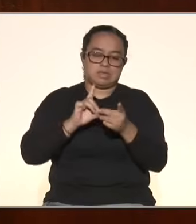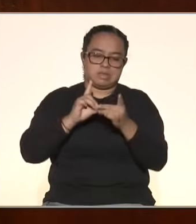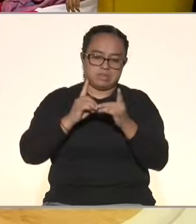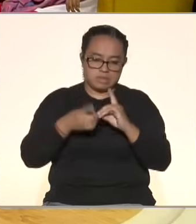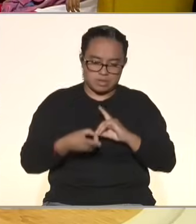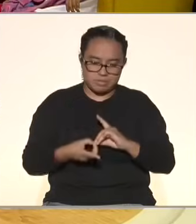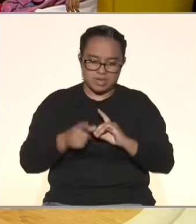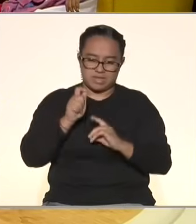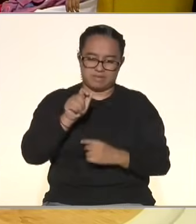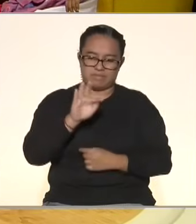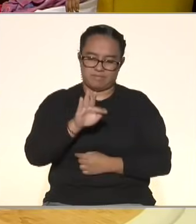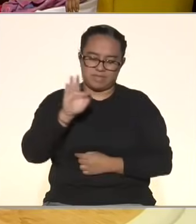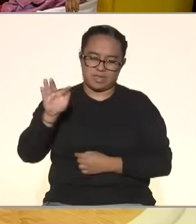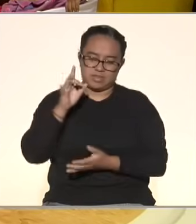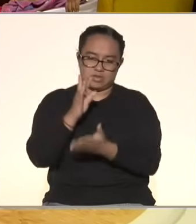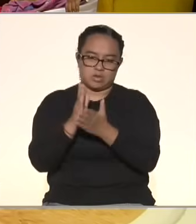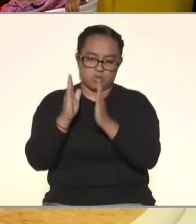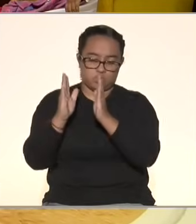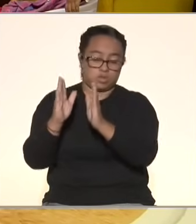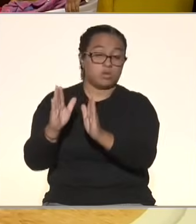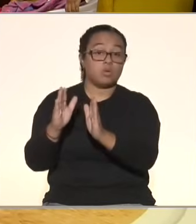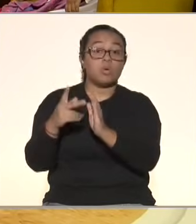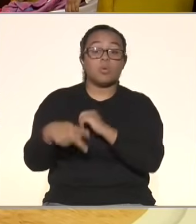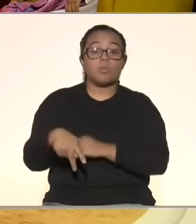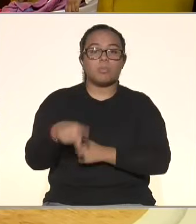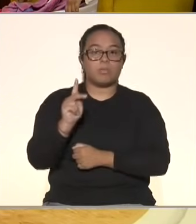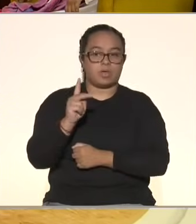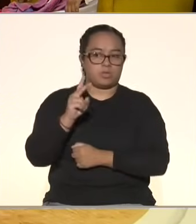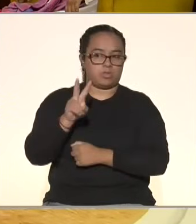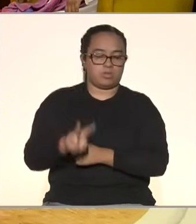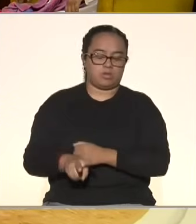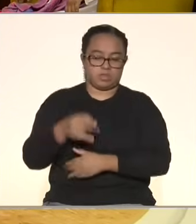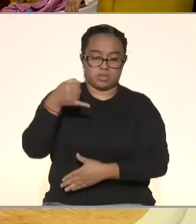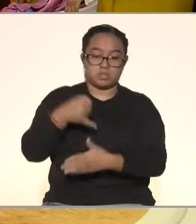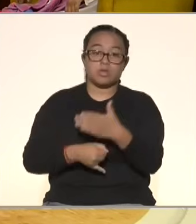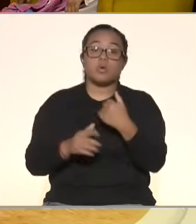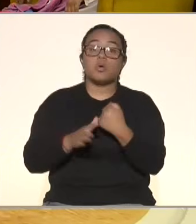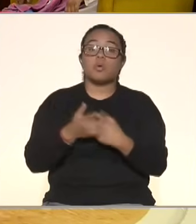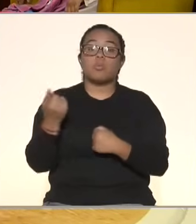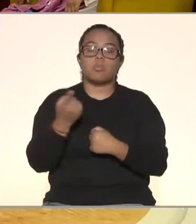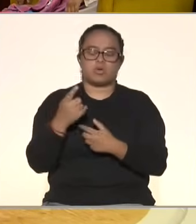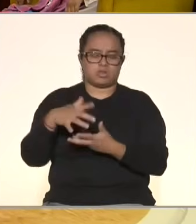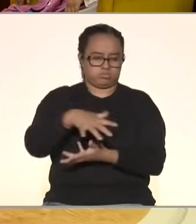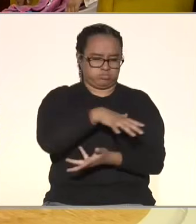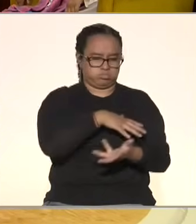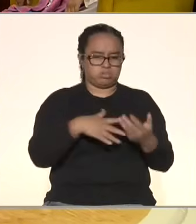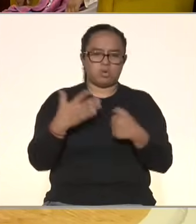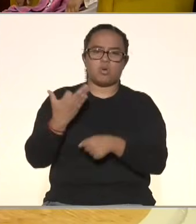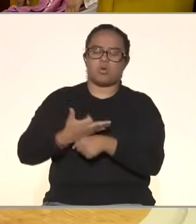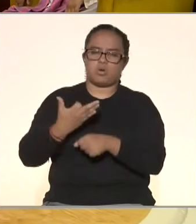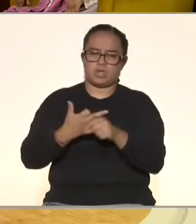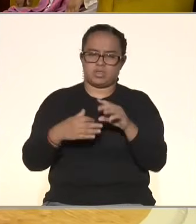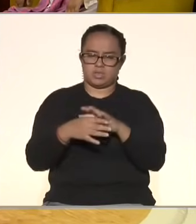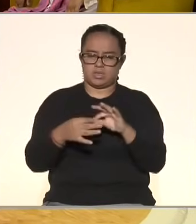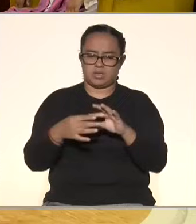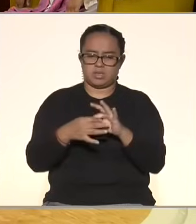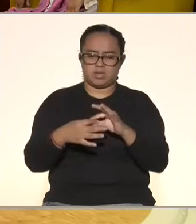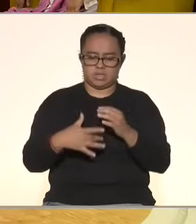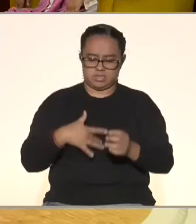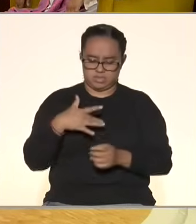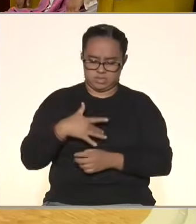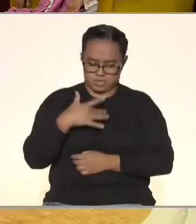depresión estacional, pero creo que es muy, muy complejo porque hay muchas cosas que se revuelven. Nos están diciendo mucho que se